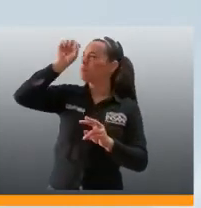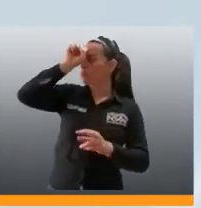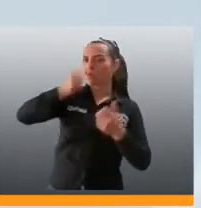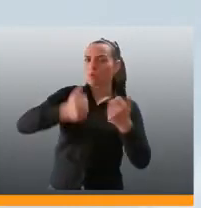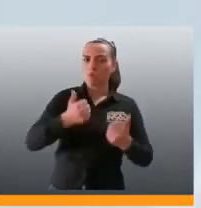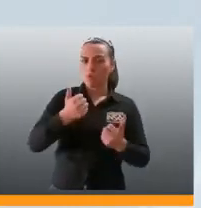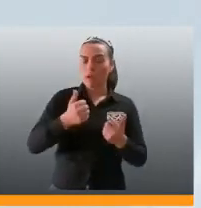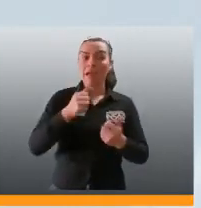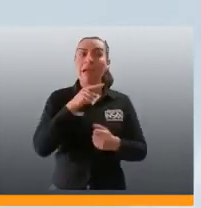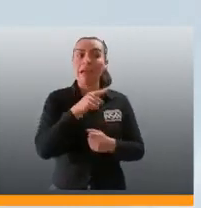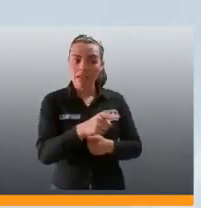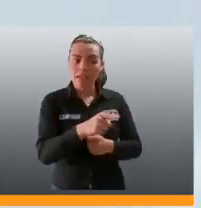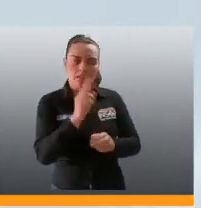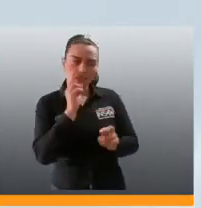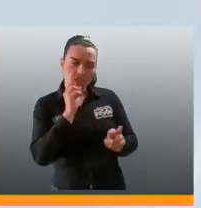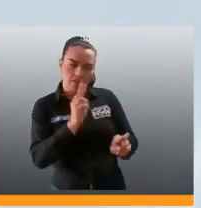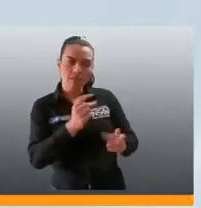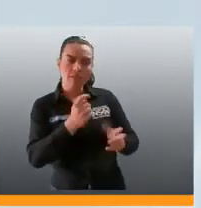mejora.